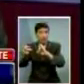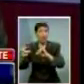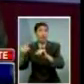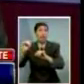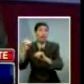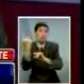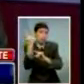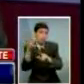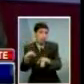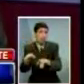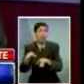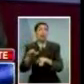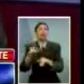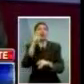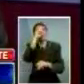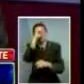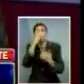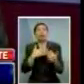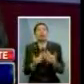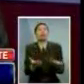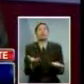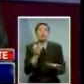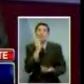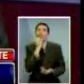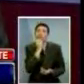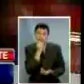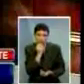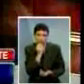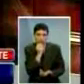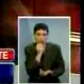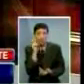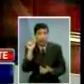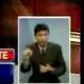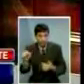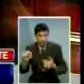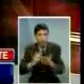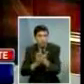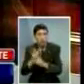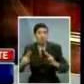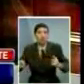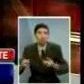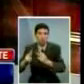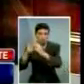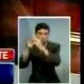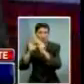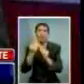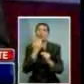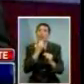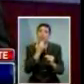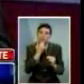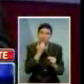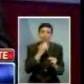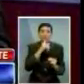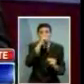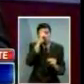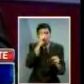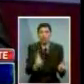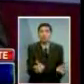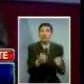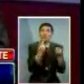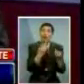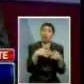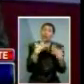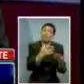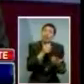está iniciando su construcción, y van a quedar encaminados el Hospital Salvador Geriátrico, fin, después de